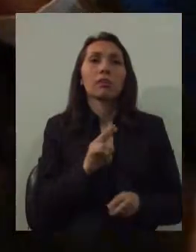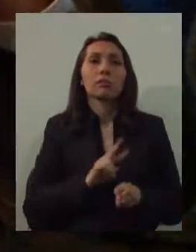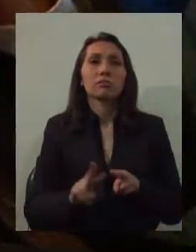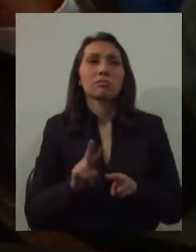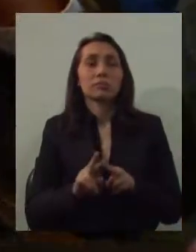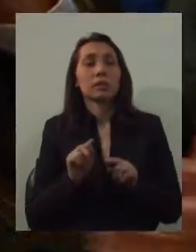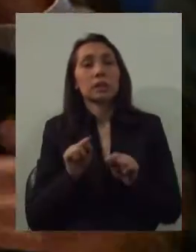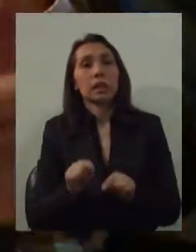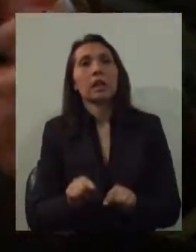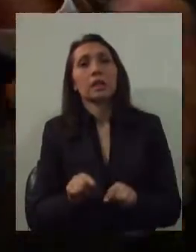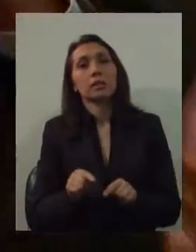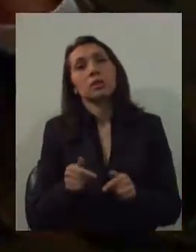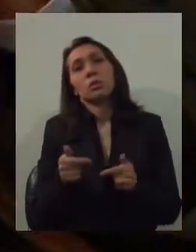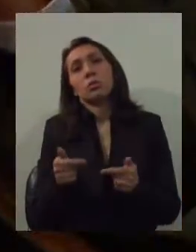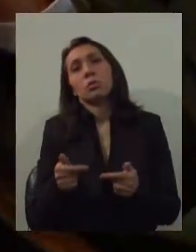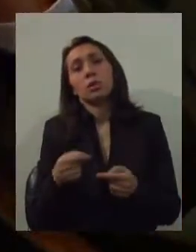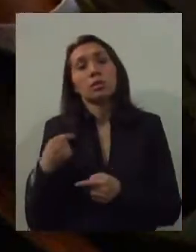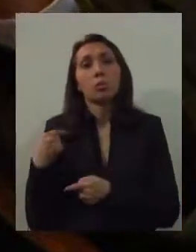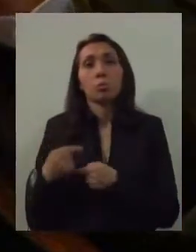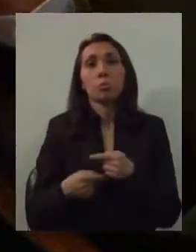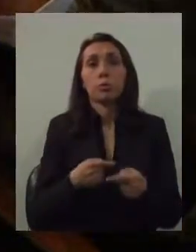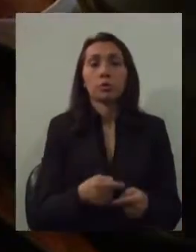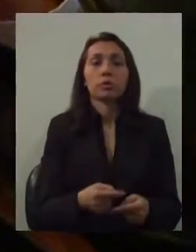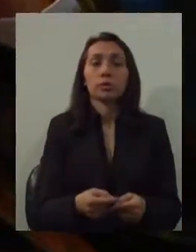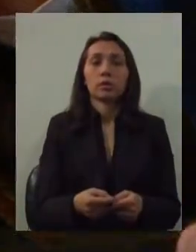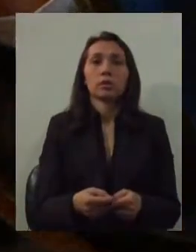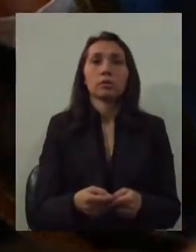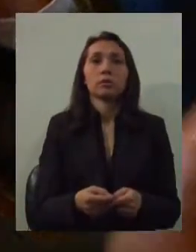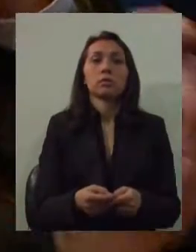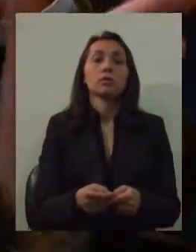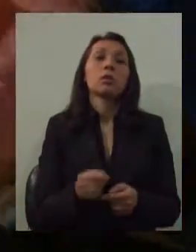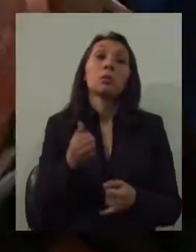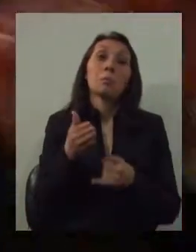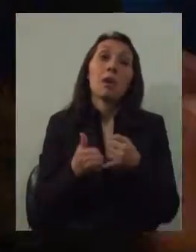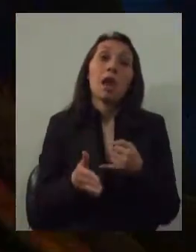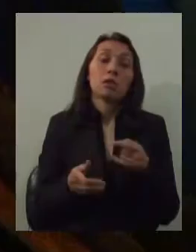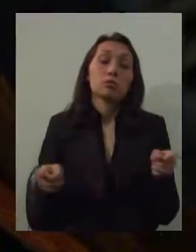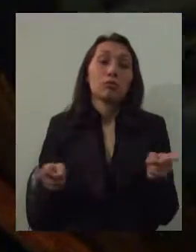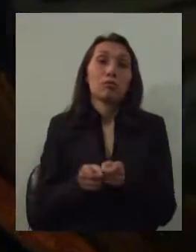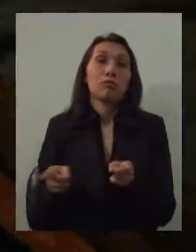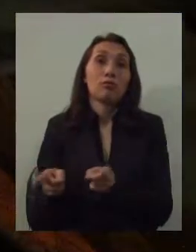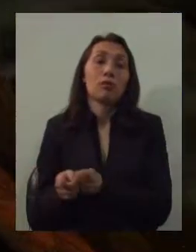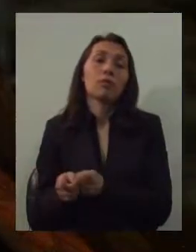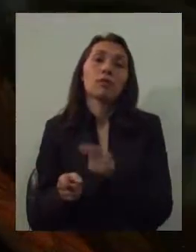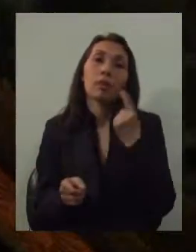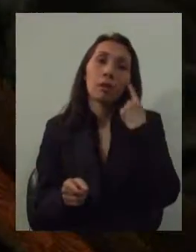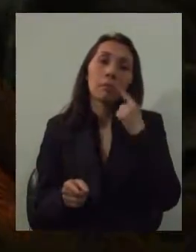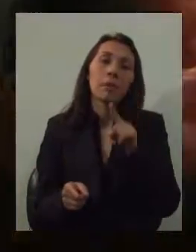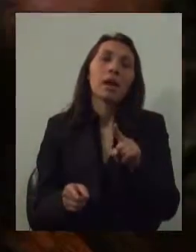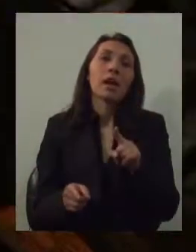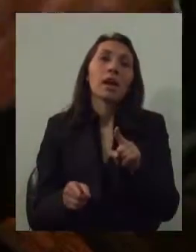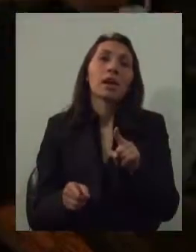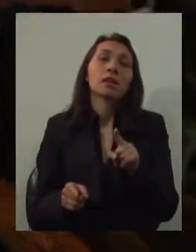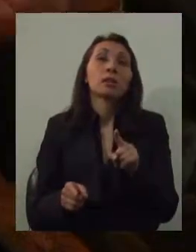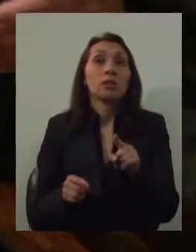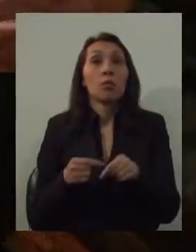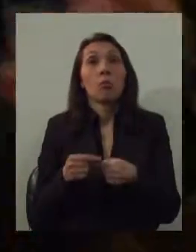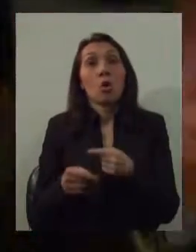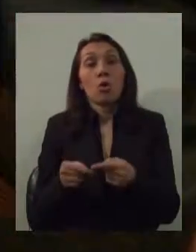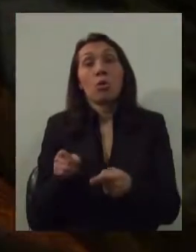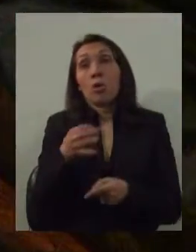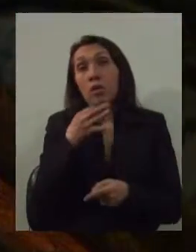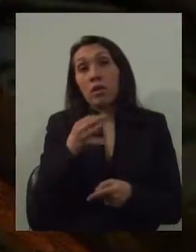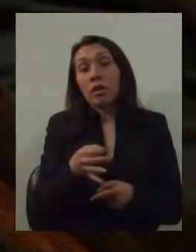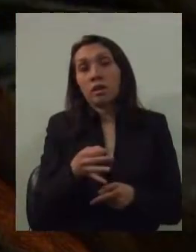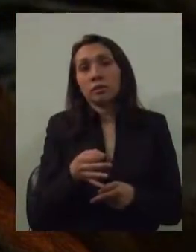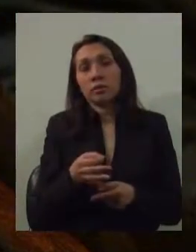digamos, en esa suerte de proceso que tiene plazos cortos, pero que, o es un proceso, usted lo considera